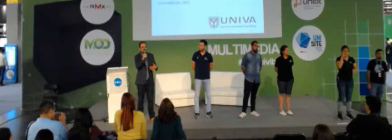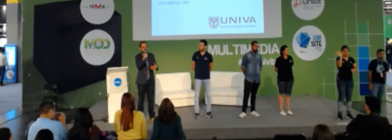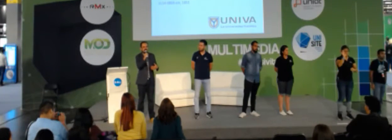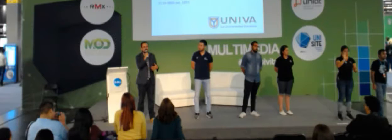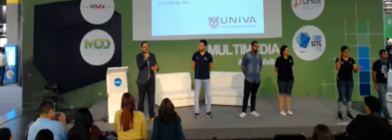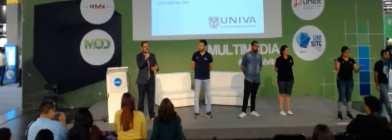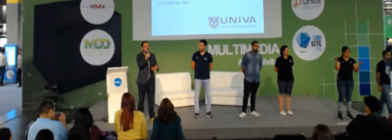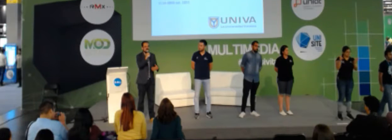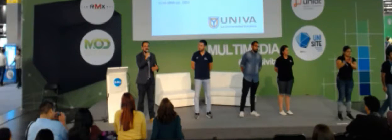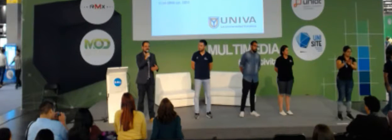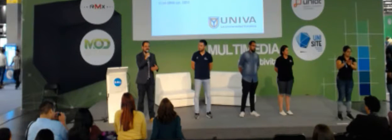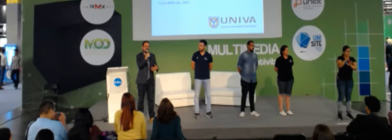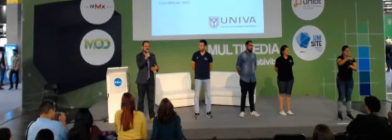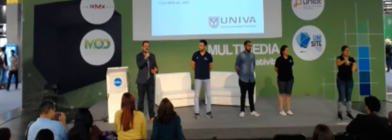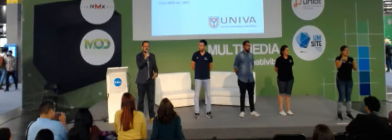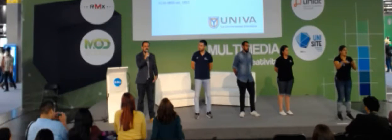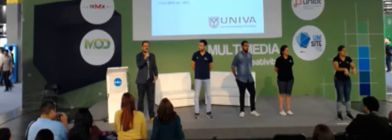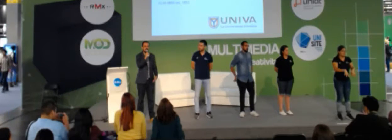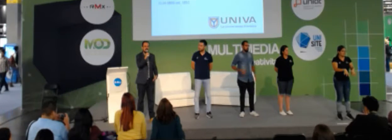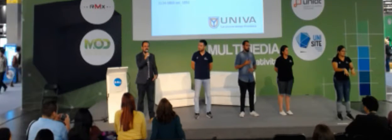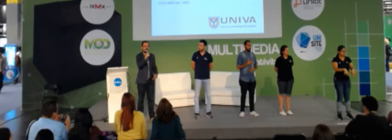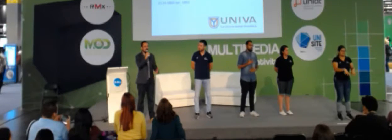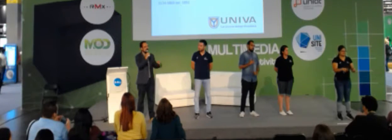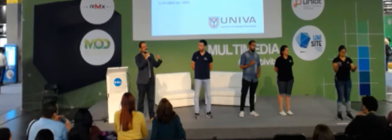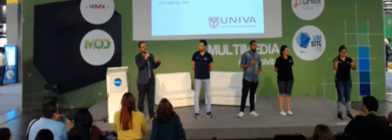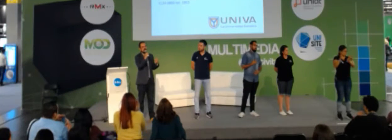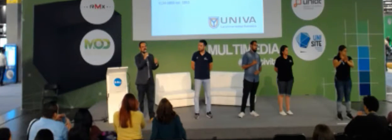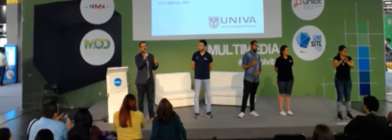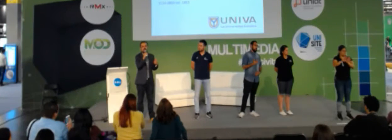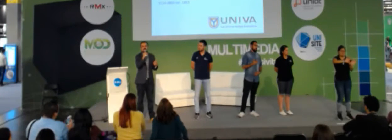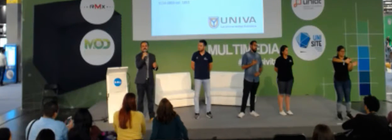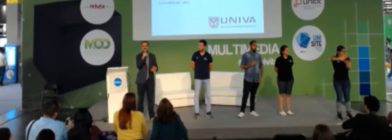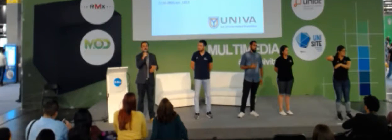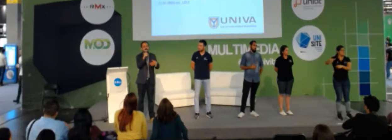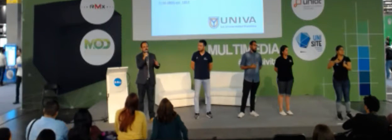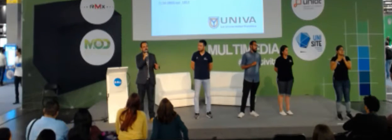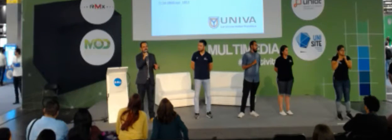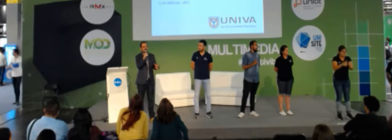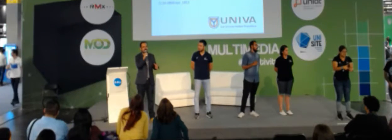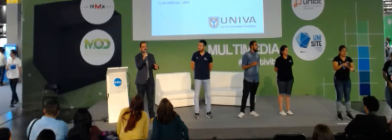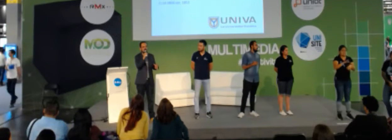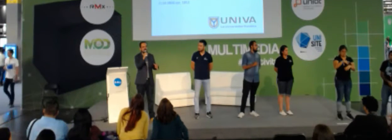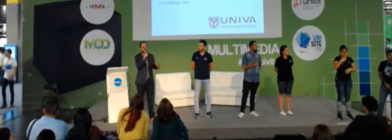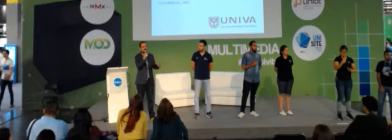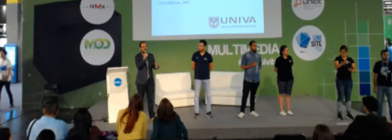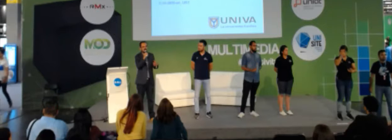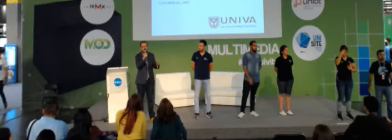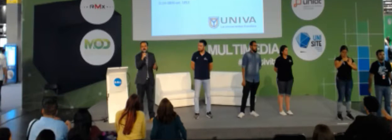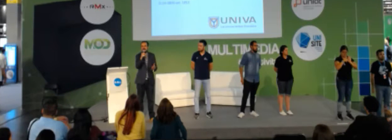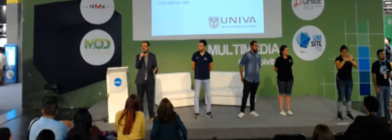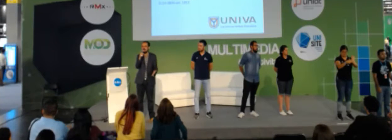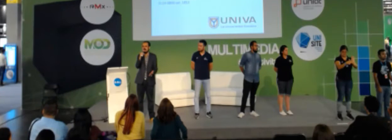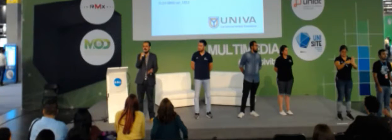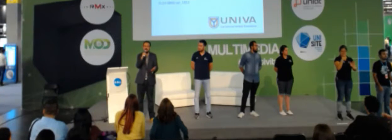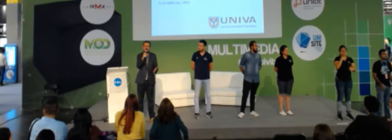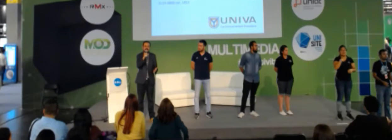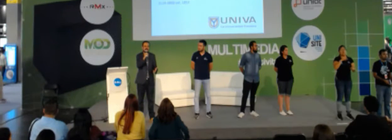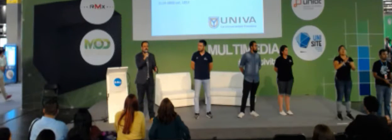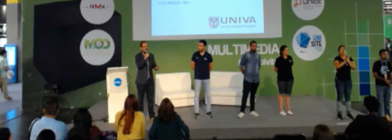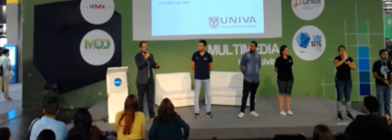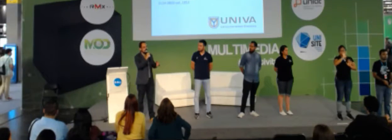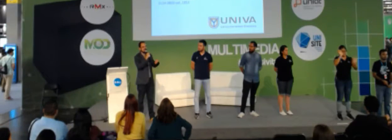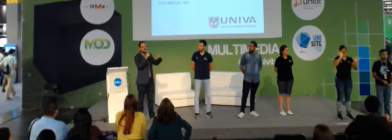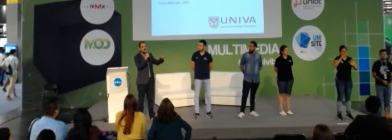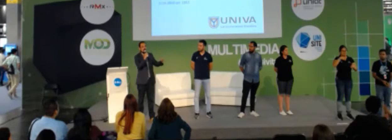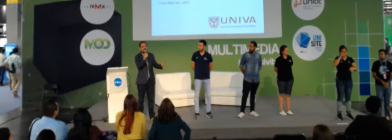las puertas, créeme que no pasa nada. Por ejemplo, este proyecto inicialmente lo presentamos ante, y no voy a decir a dónde,